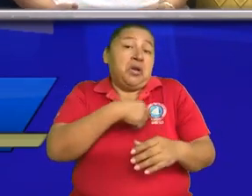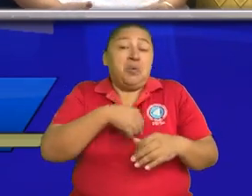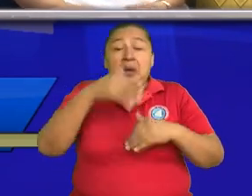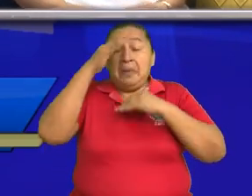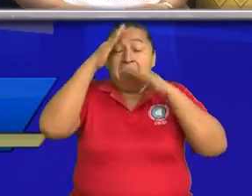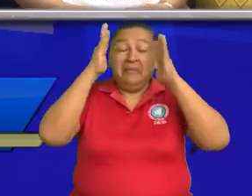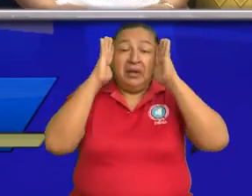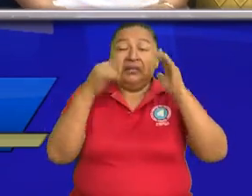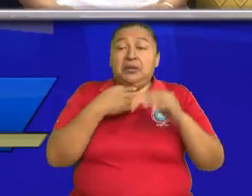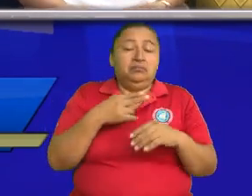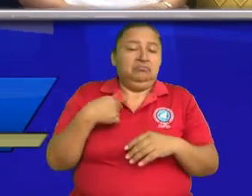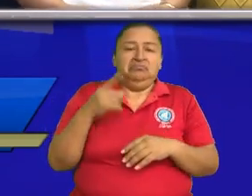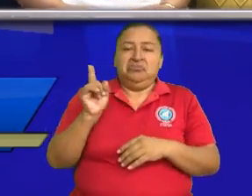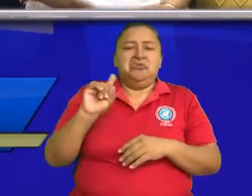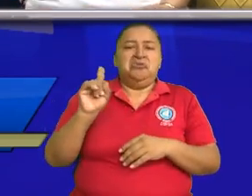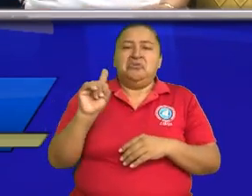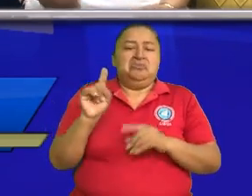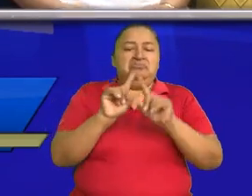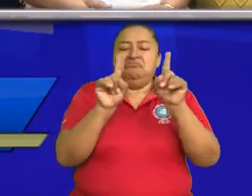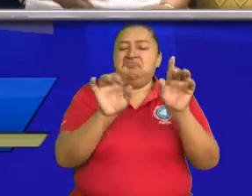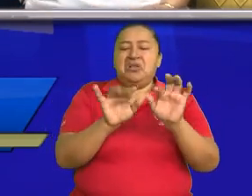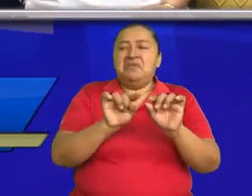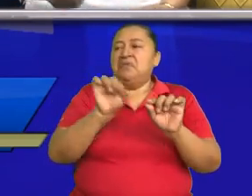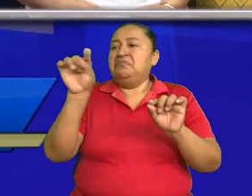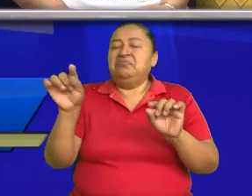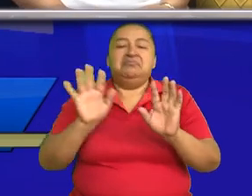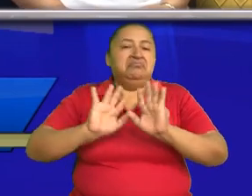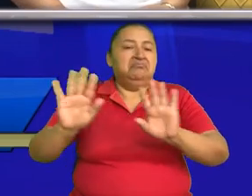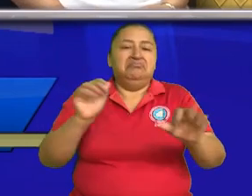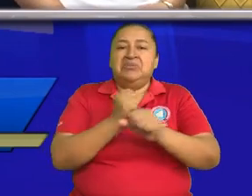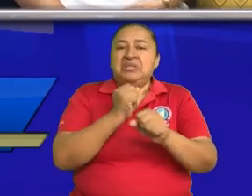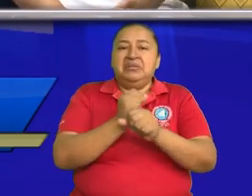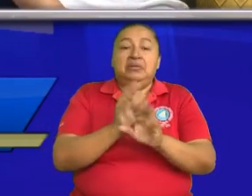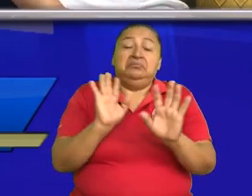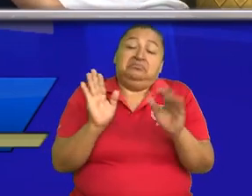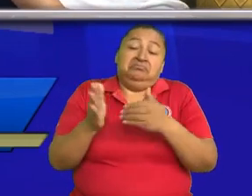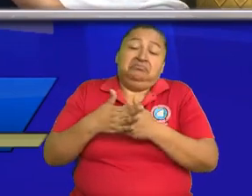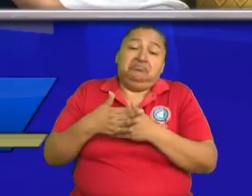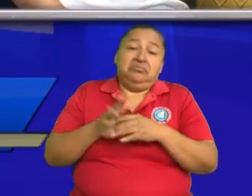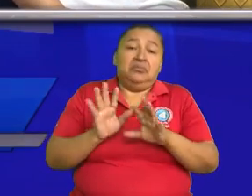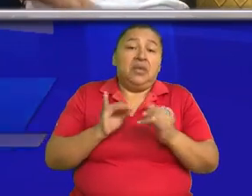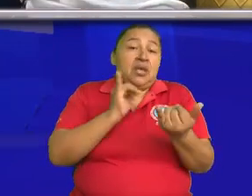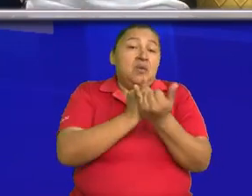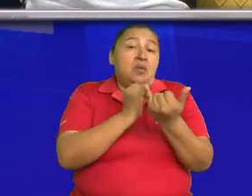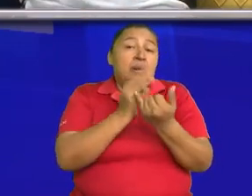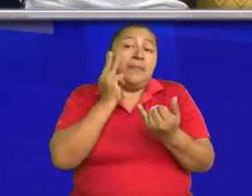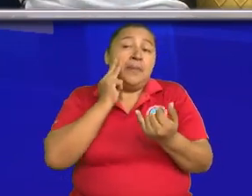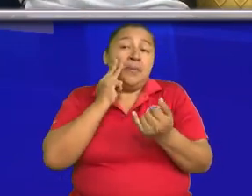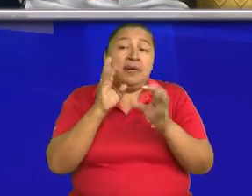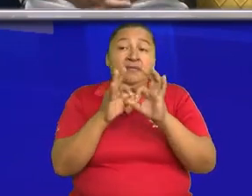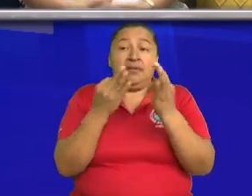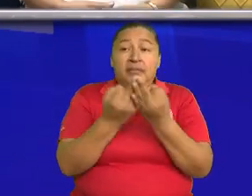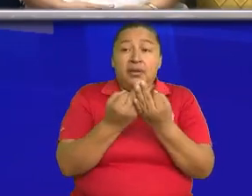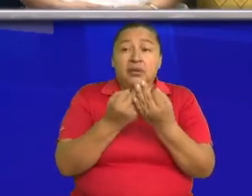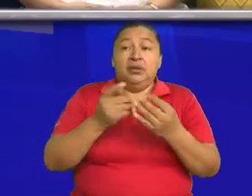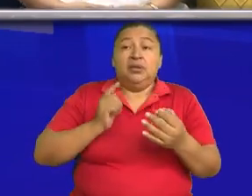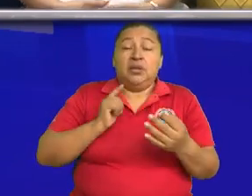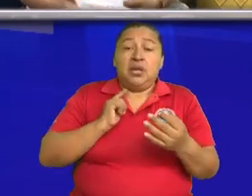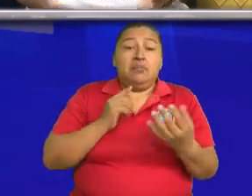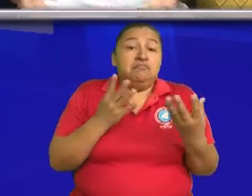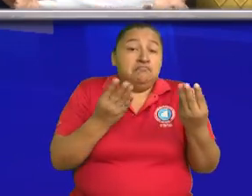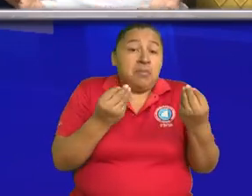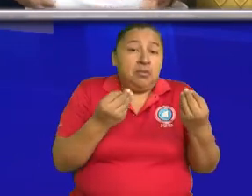no, vamos a trabajar en línea, se respetó, se le ha dado autorización. Igual con las madres de familias que en algún momento tuvieron un poco de